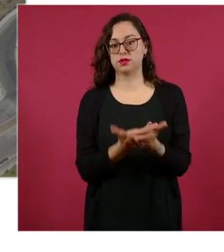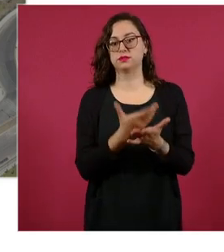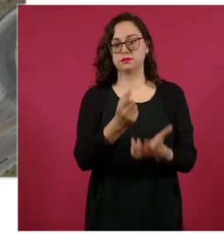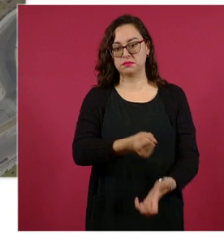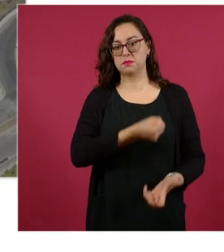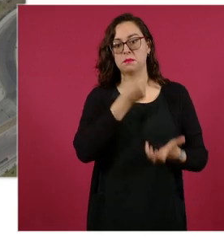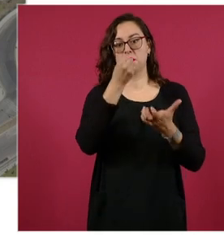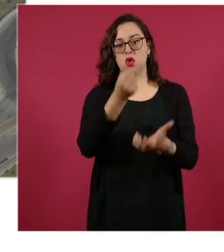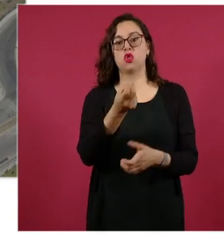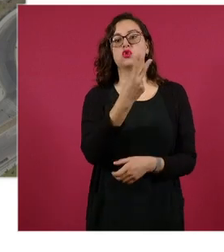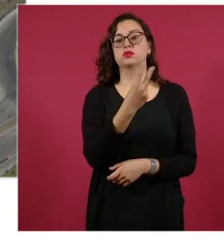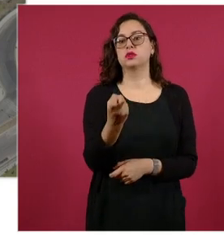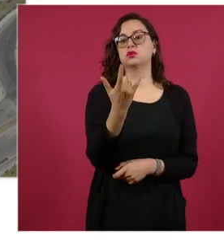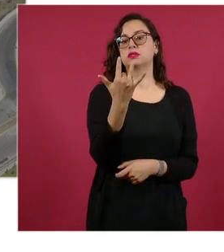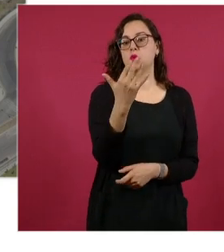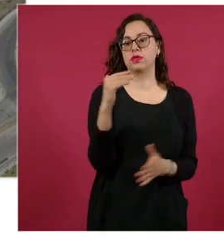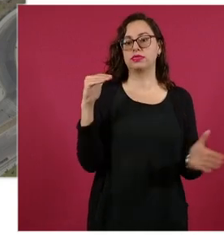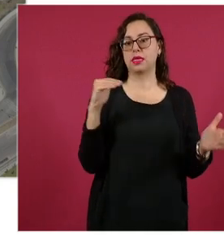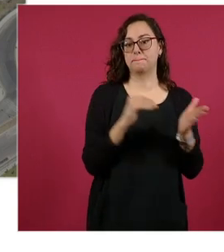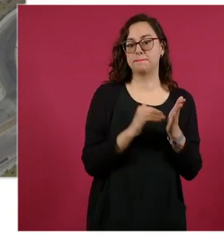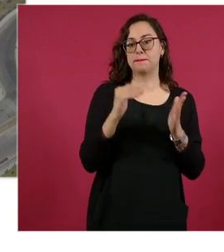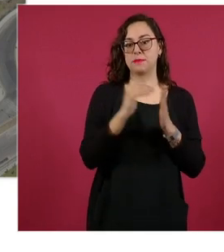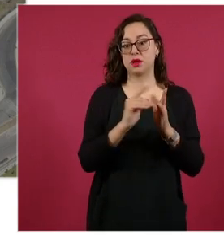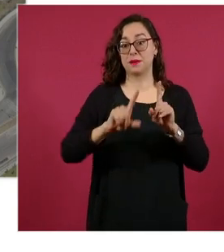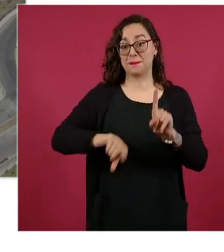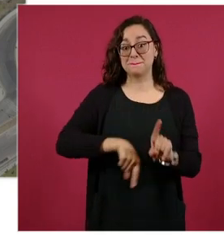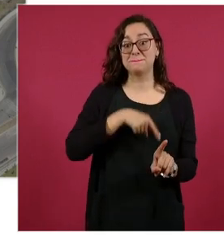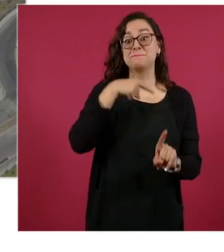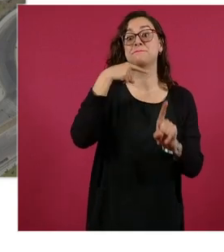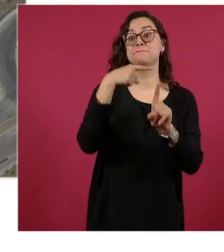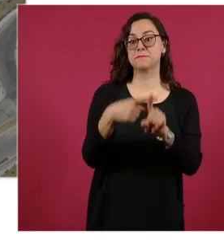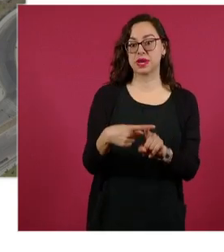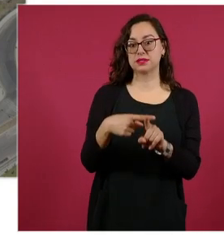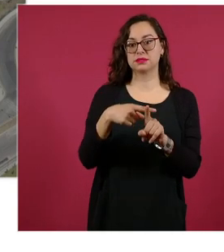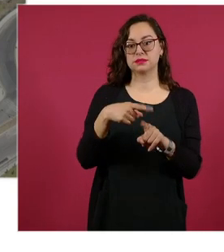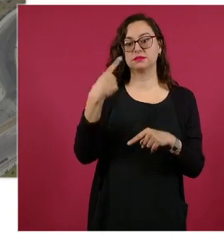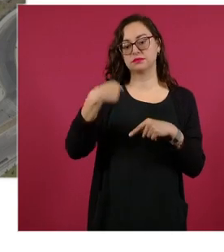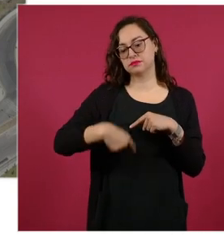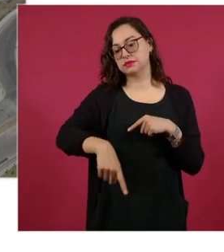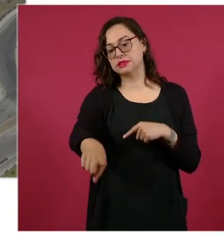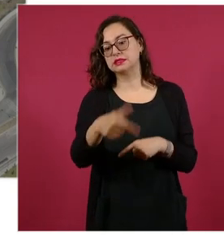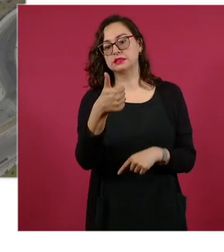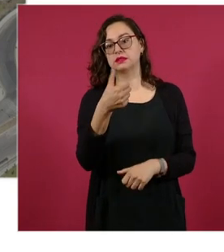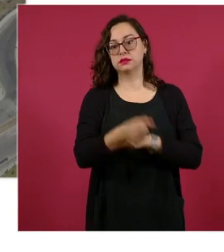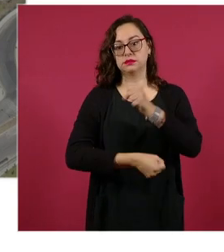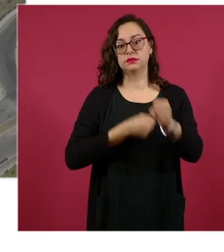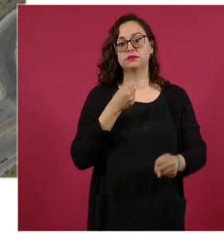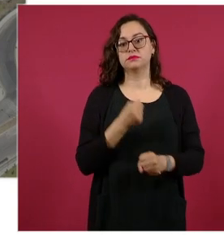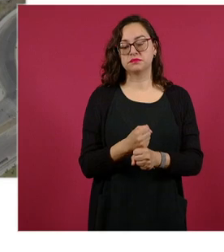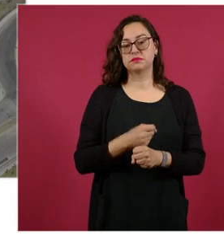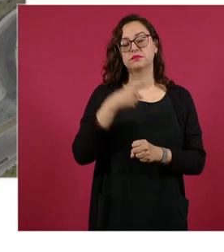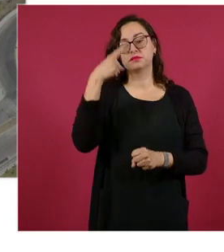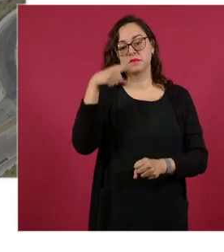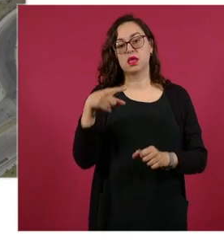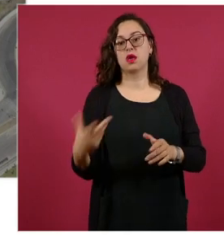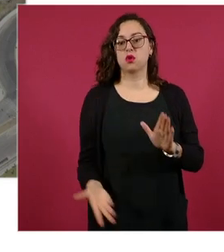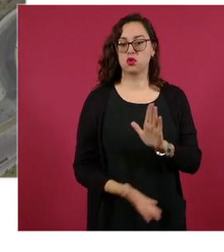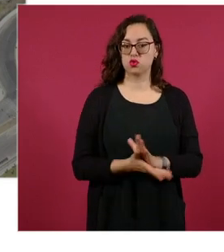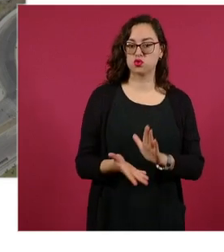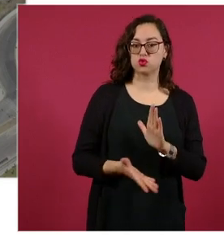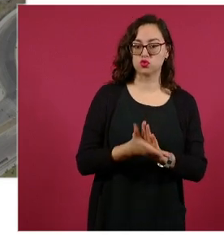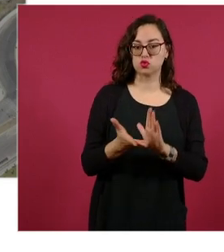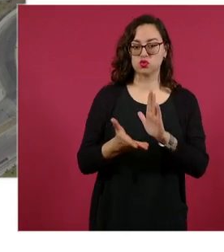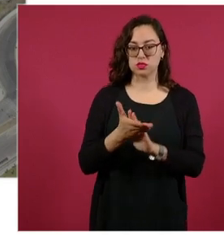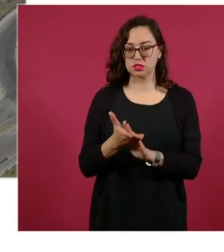Infonavit 250 mil millones de pesos a lo largo de la siguiente administración para hacer o construir